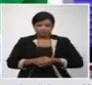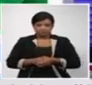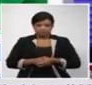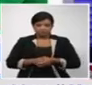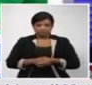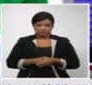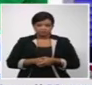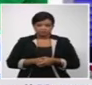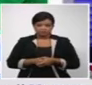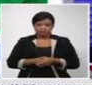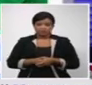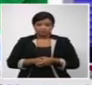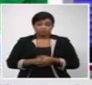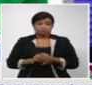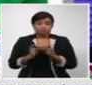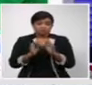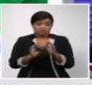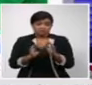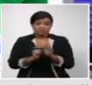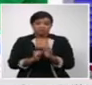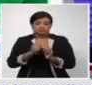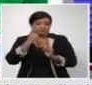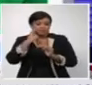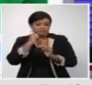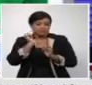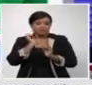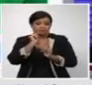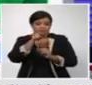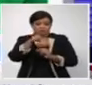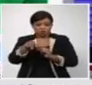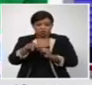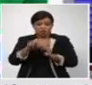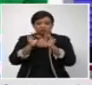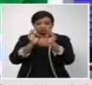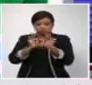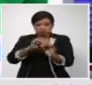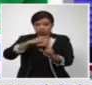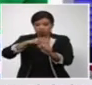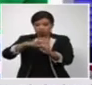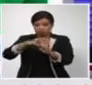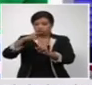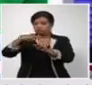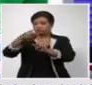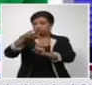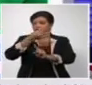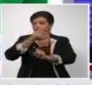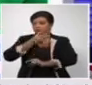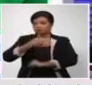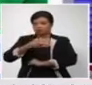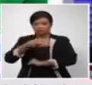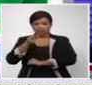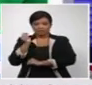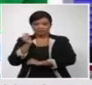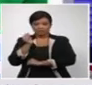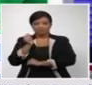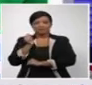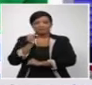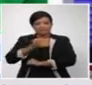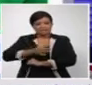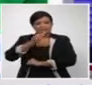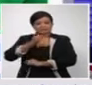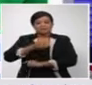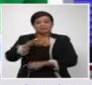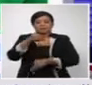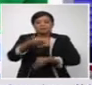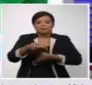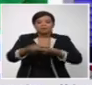es natural, me identifica, me hace el diagnóstico, me pone el tratamiento rápidamente y siempre la